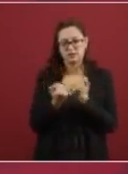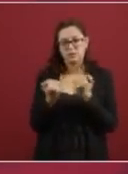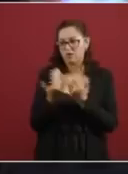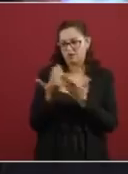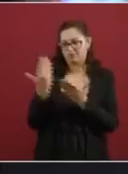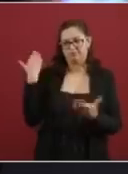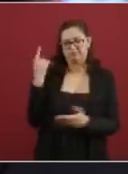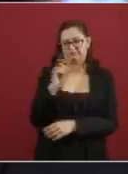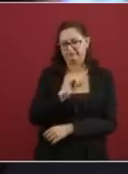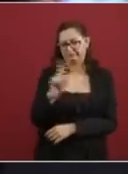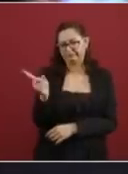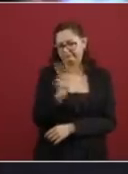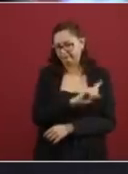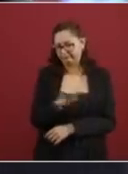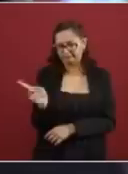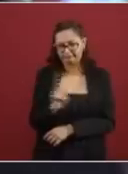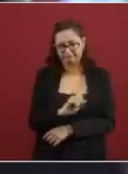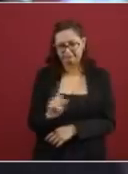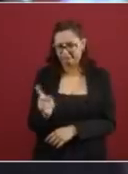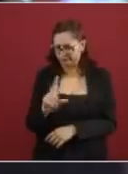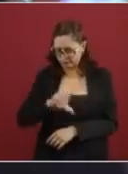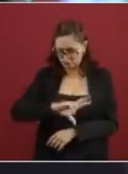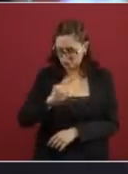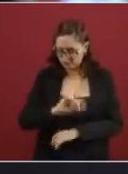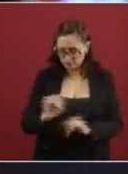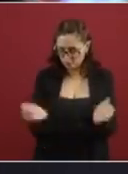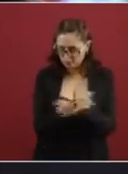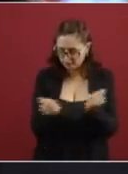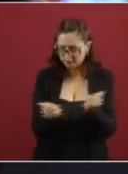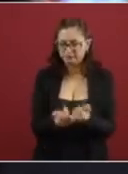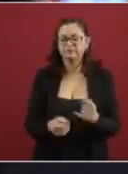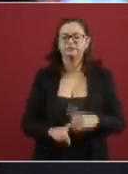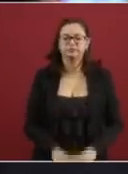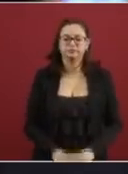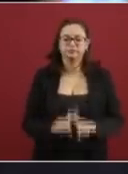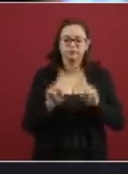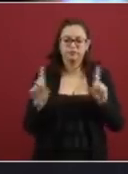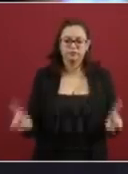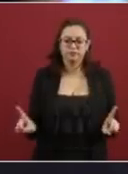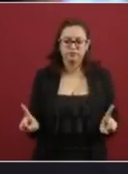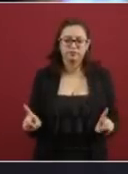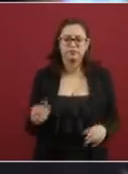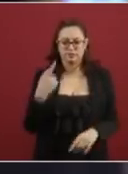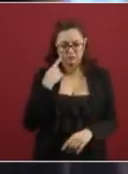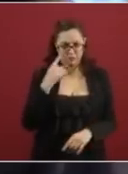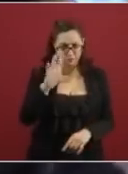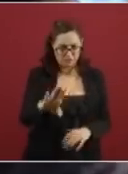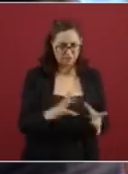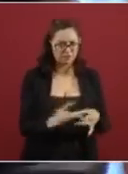porque sí hay diferencias. Anteriormente